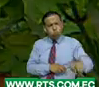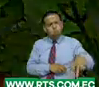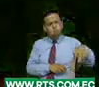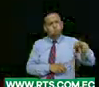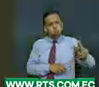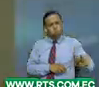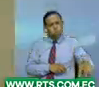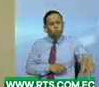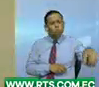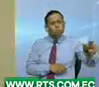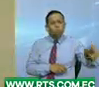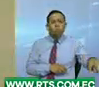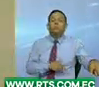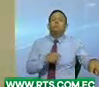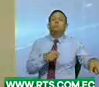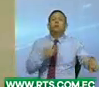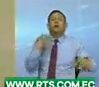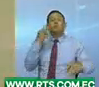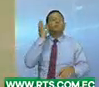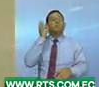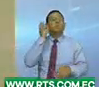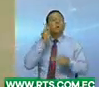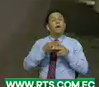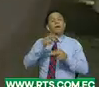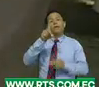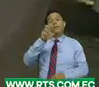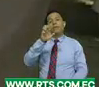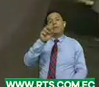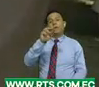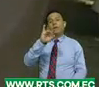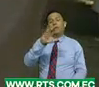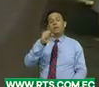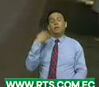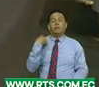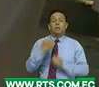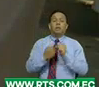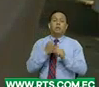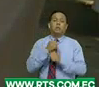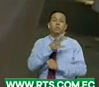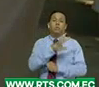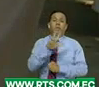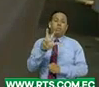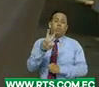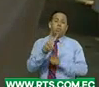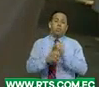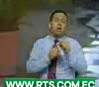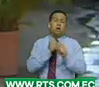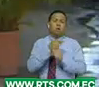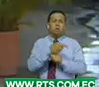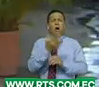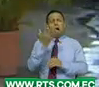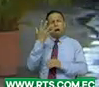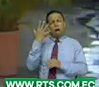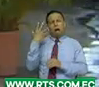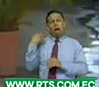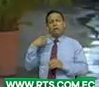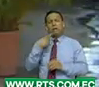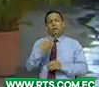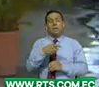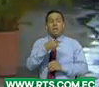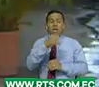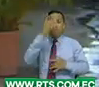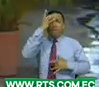señora denise misa de 52 años hace 30 le detectaron estado de esquizofrenia y desde ese momento debió